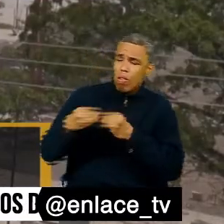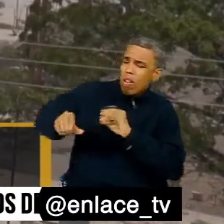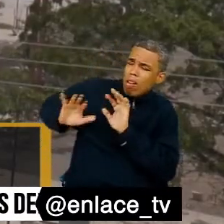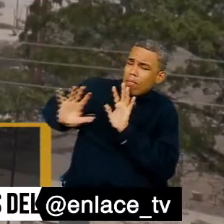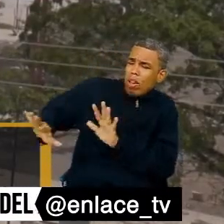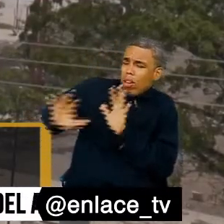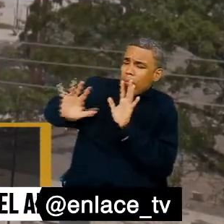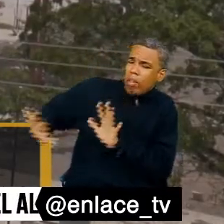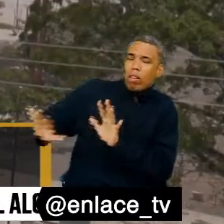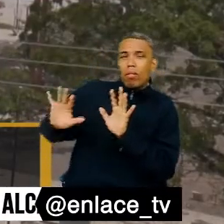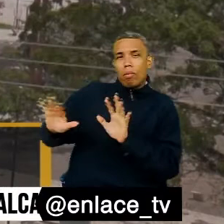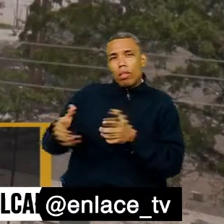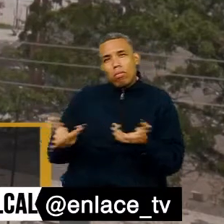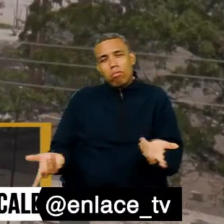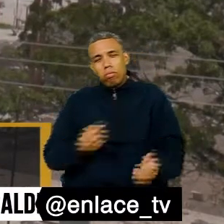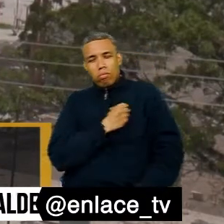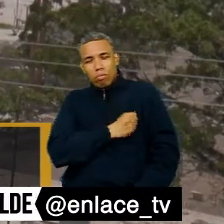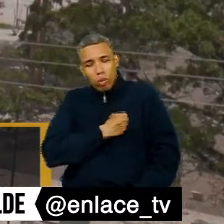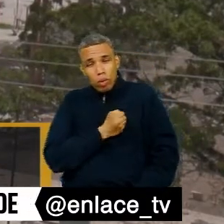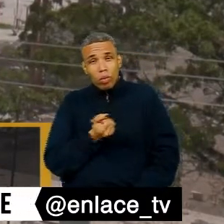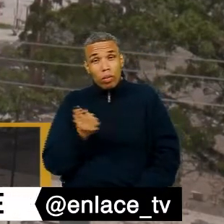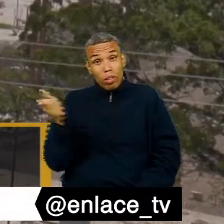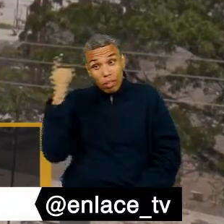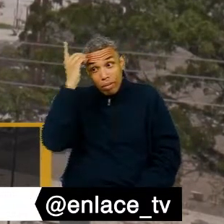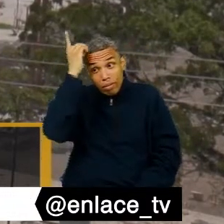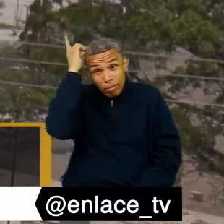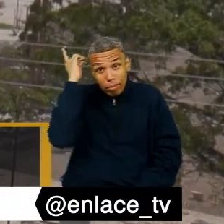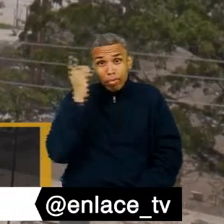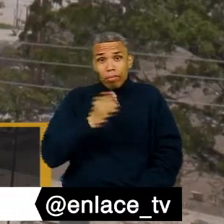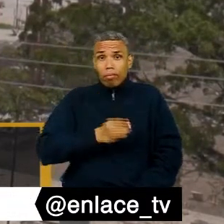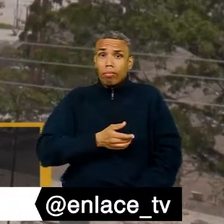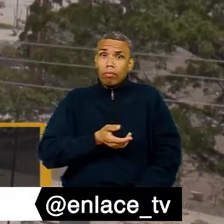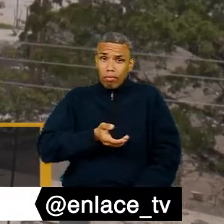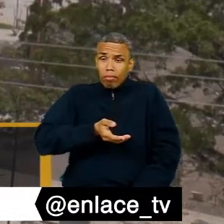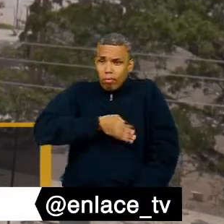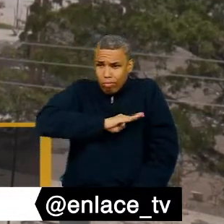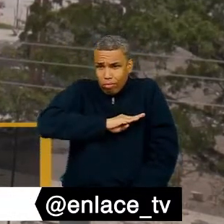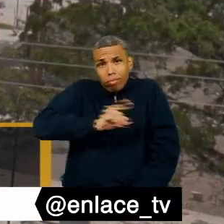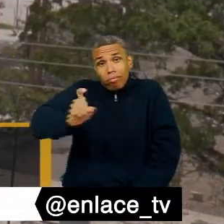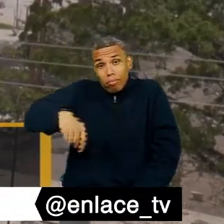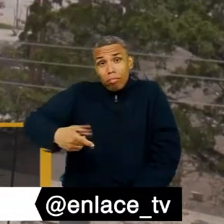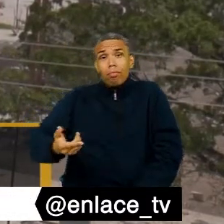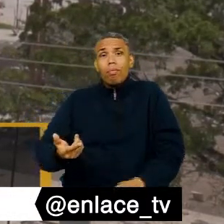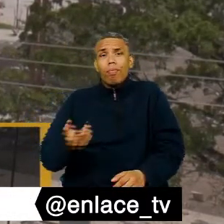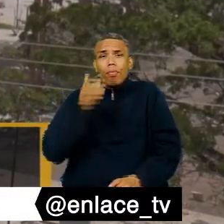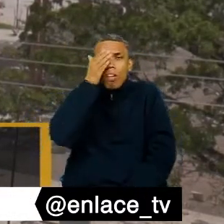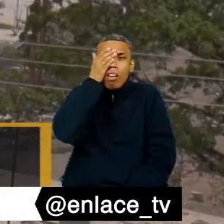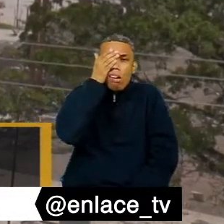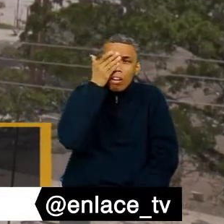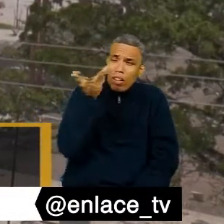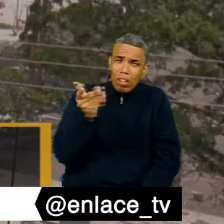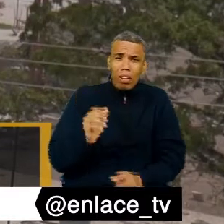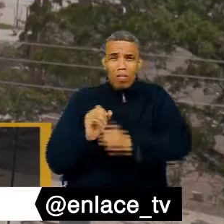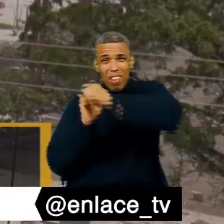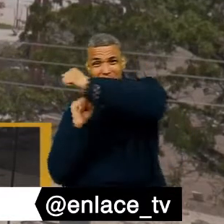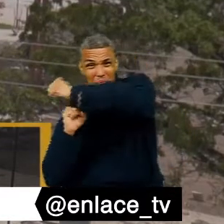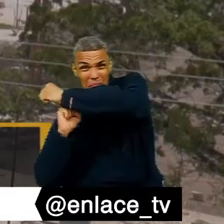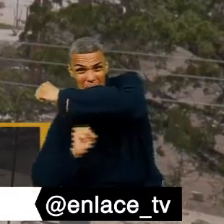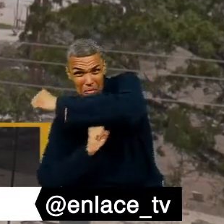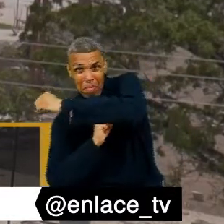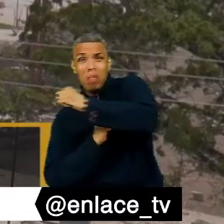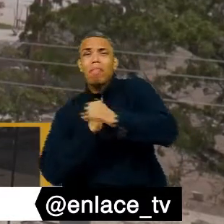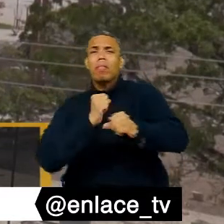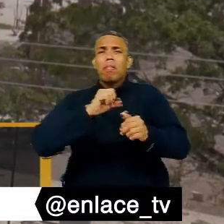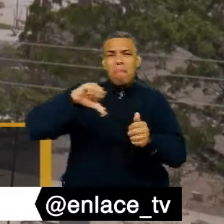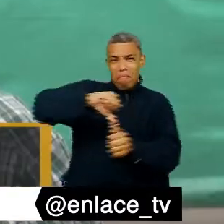sea la persona, la autoridad como tal, se haga esa adición, porque es que ya la obra del parque infantil se ha demorado mucho tiempo.